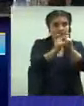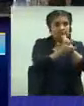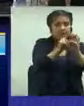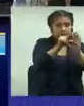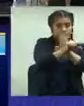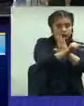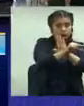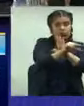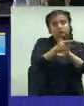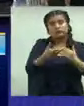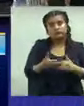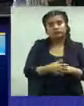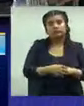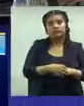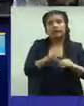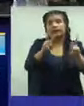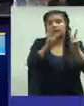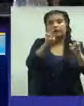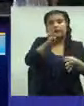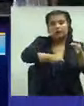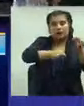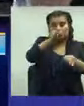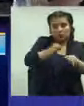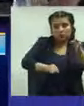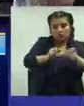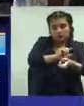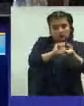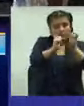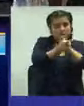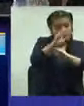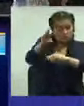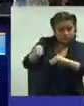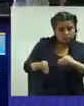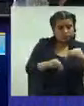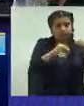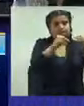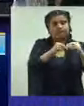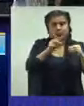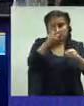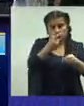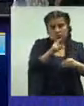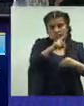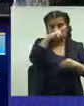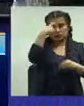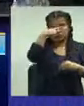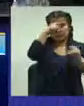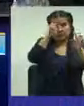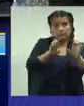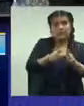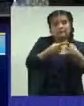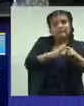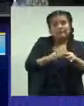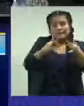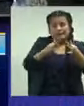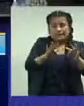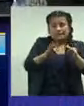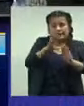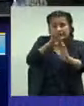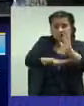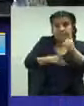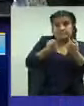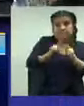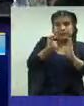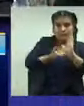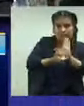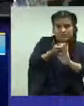una reinstalación, ¿verdad? Esto ha venido por años, se ha estado tratando de minimizar, pero el costo es